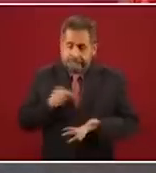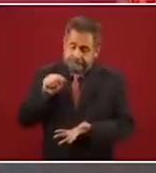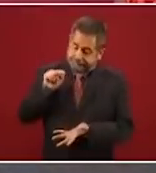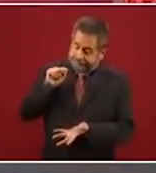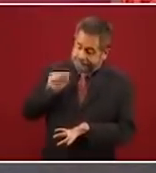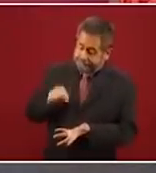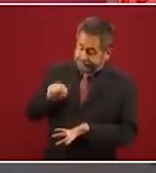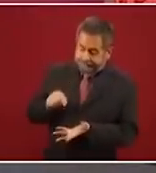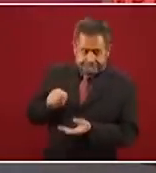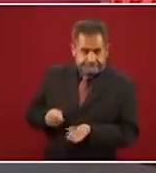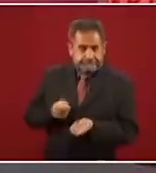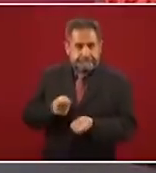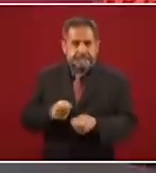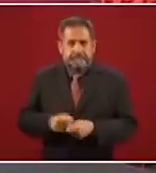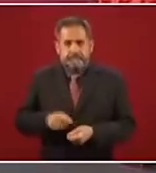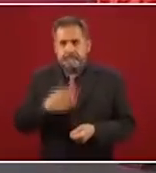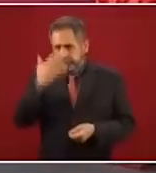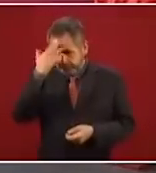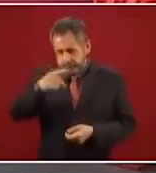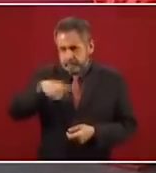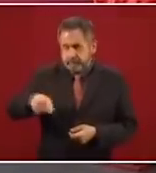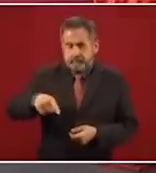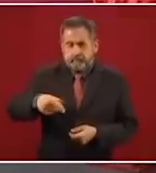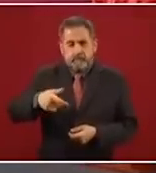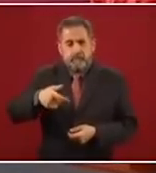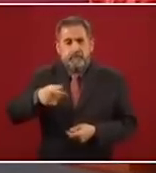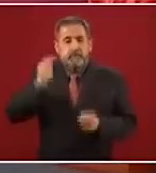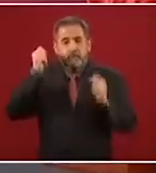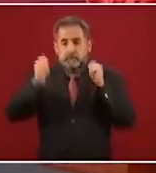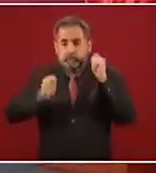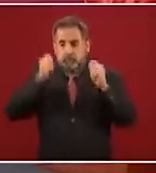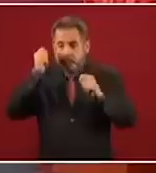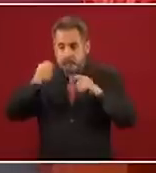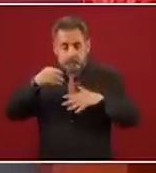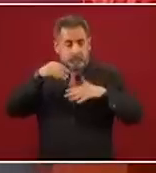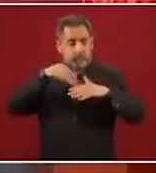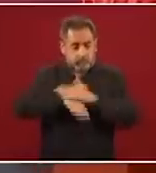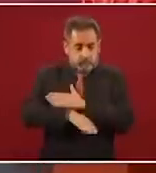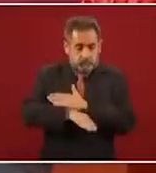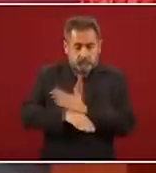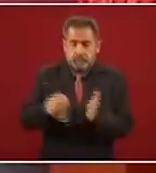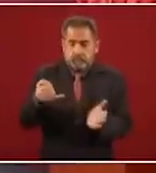Se cobra un impuesto a los turistas,